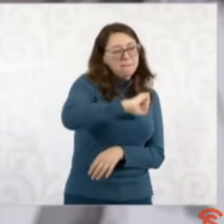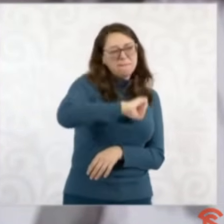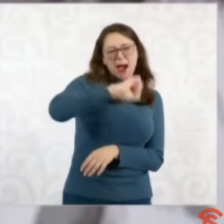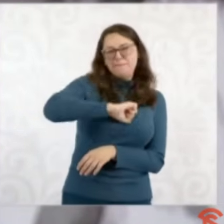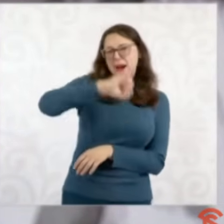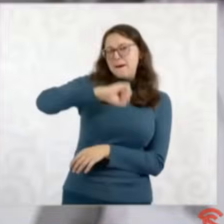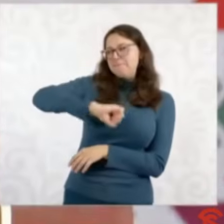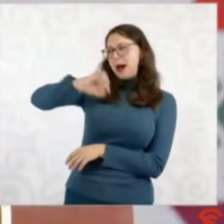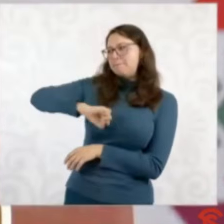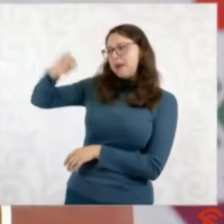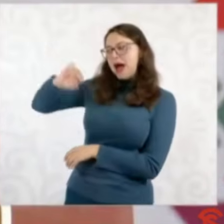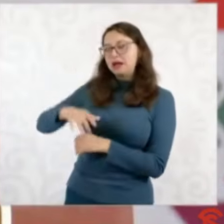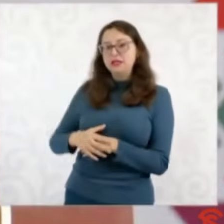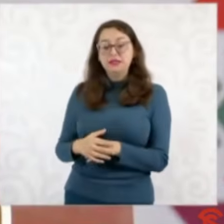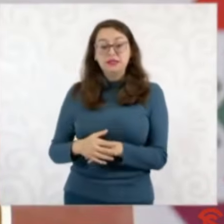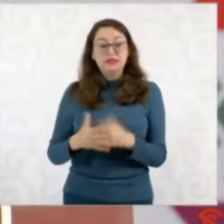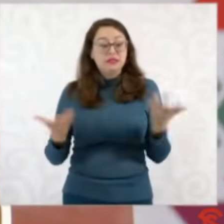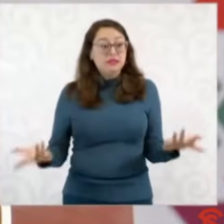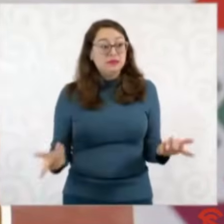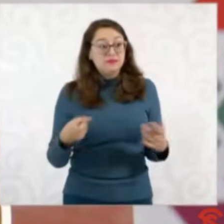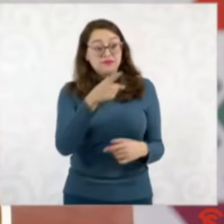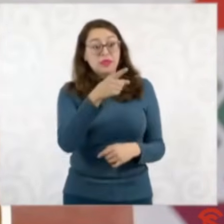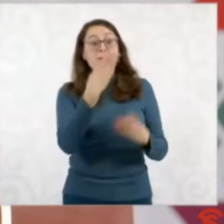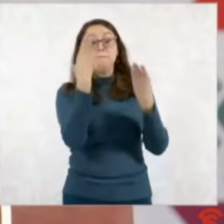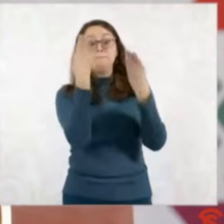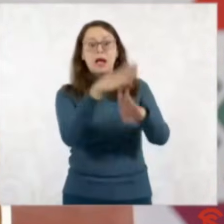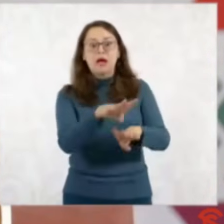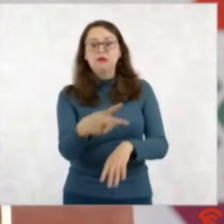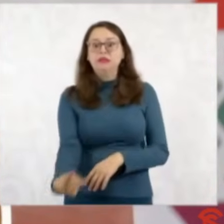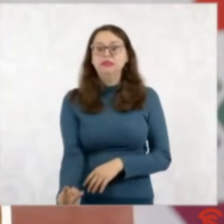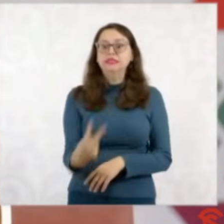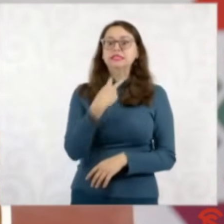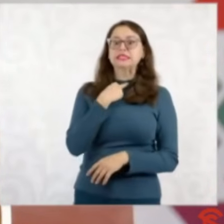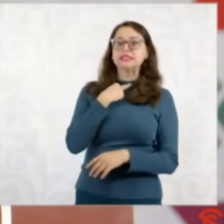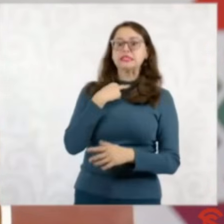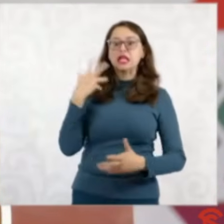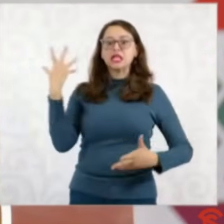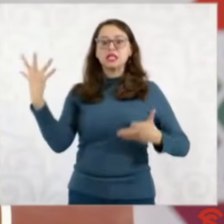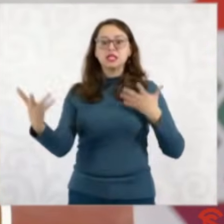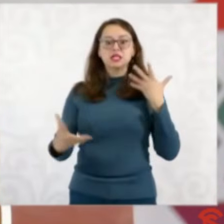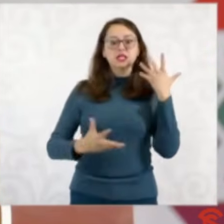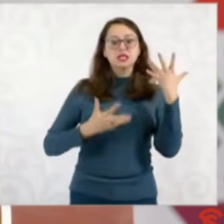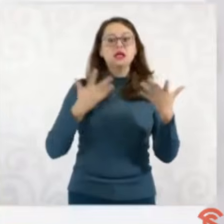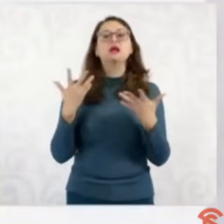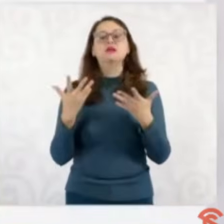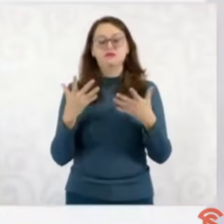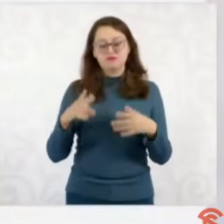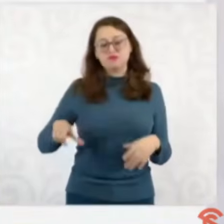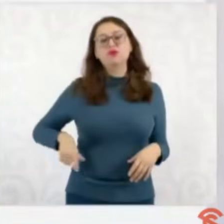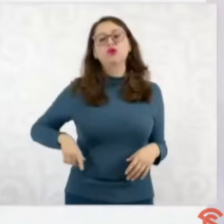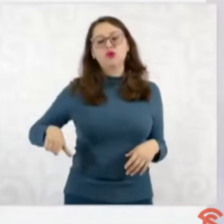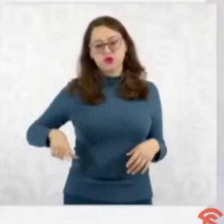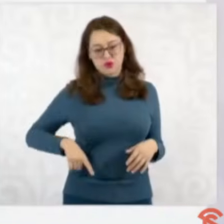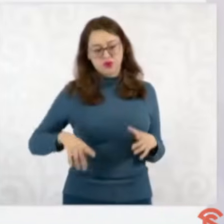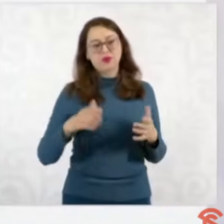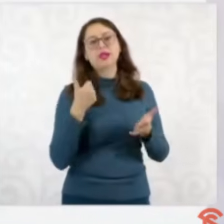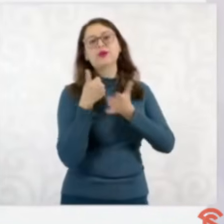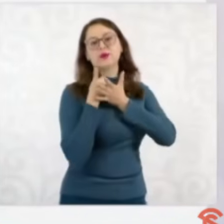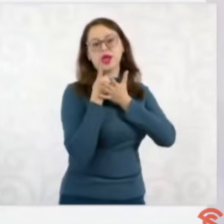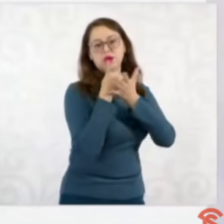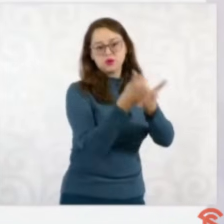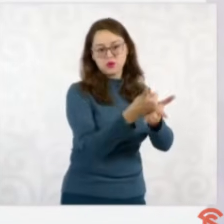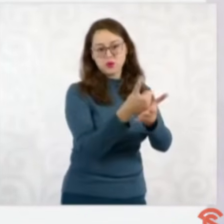¿Y a quién se rescata? A los de arriba, a los bancos que eran del Estado y se privatizaron, a